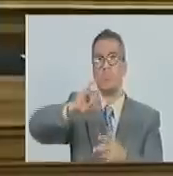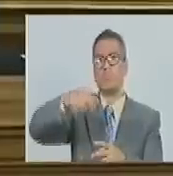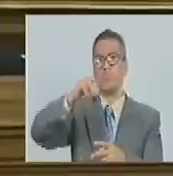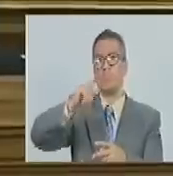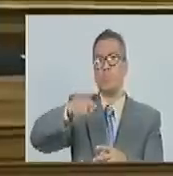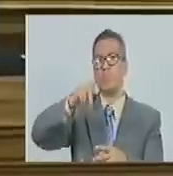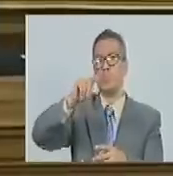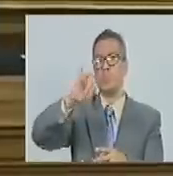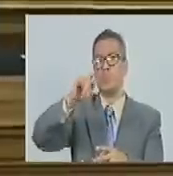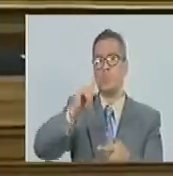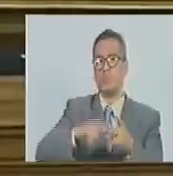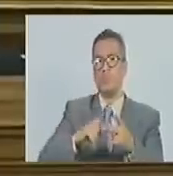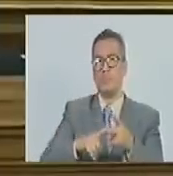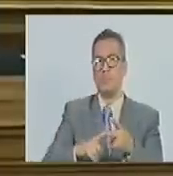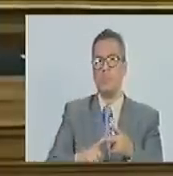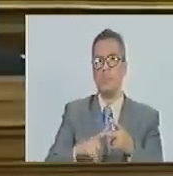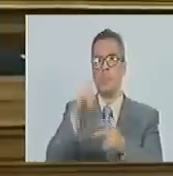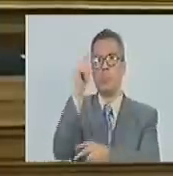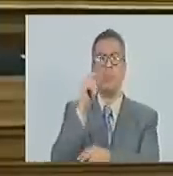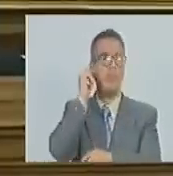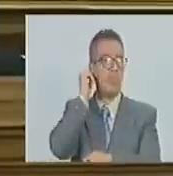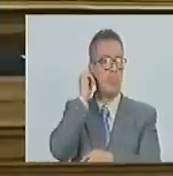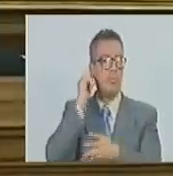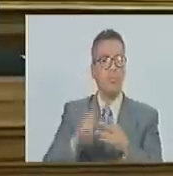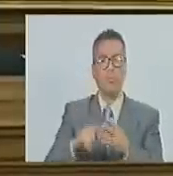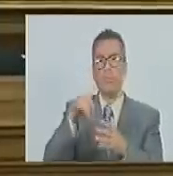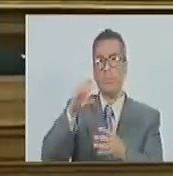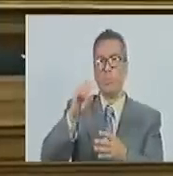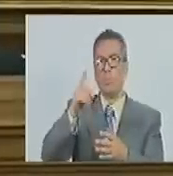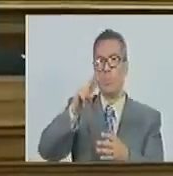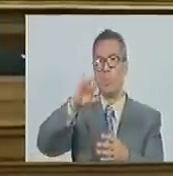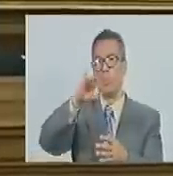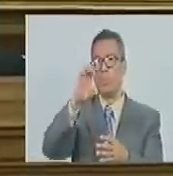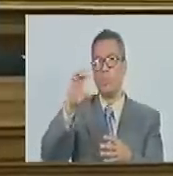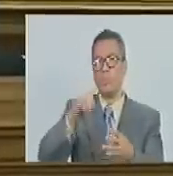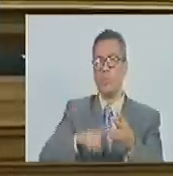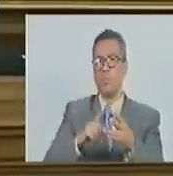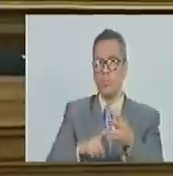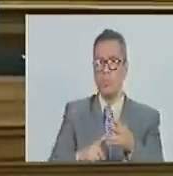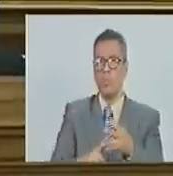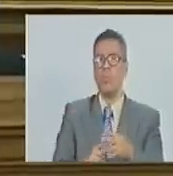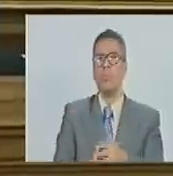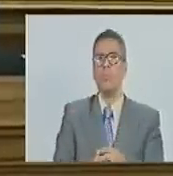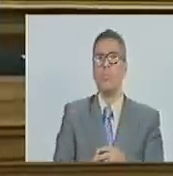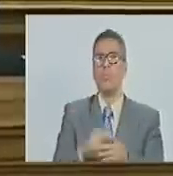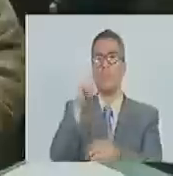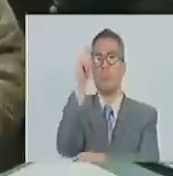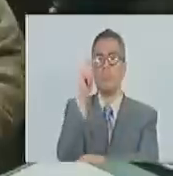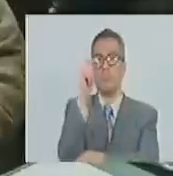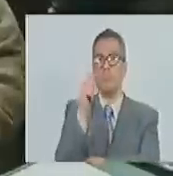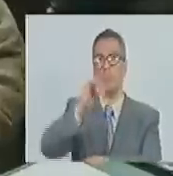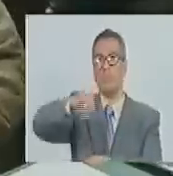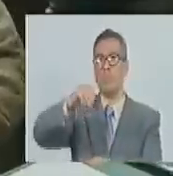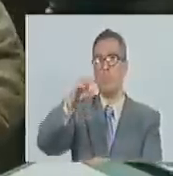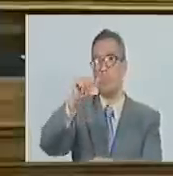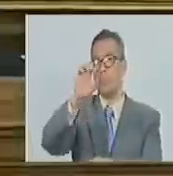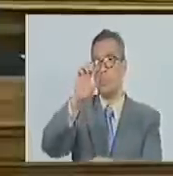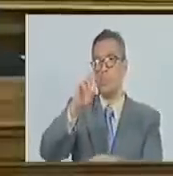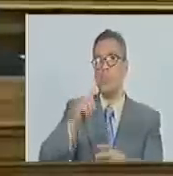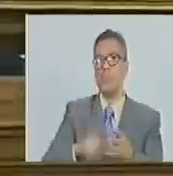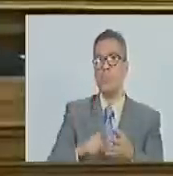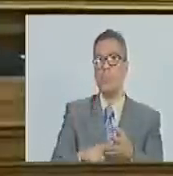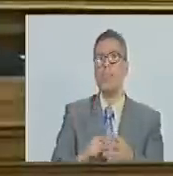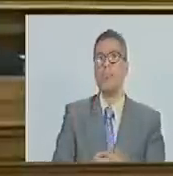Giuseppe Alessandrero, a la diputada Desiree Santos Amaral, al diputado José Gregorio